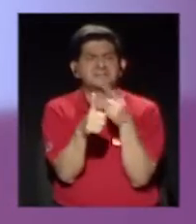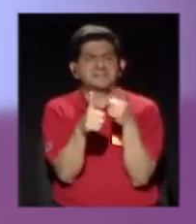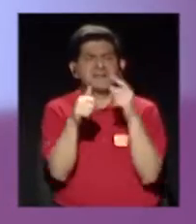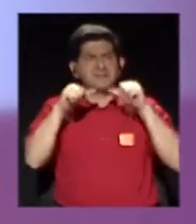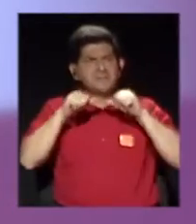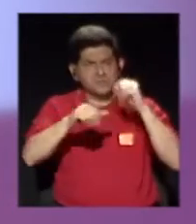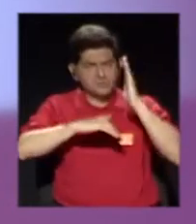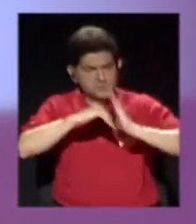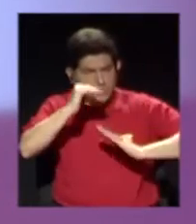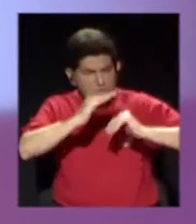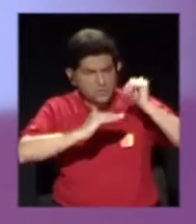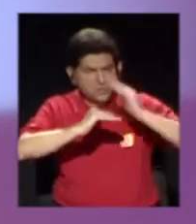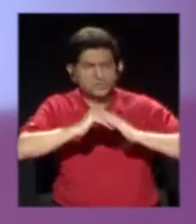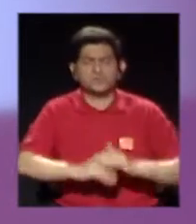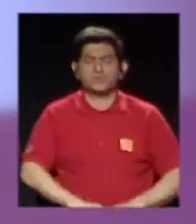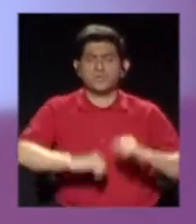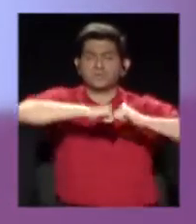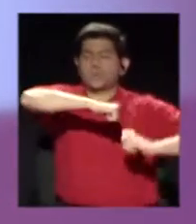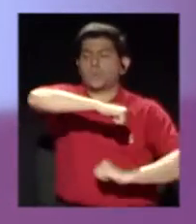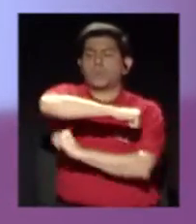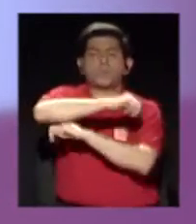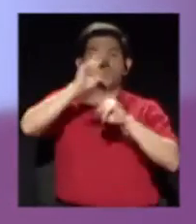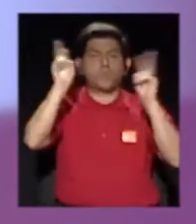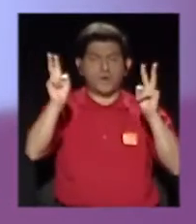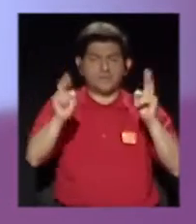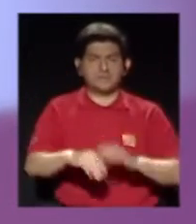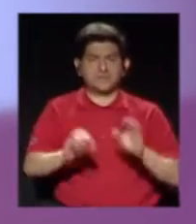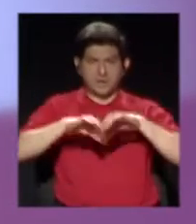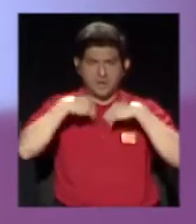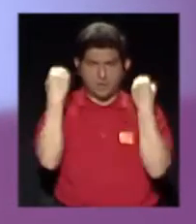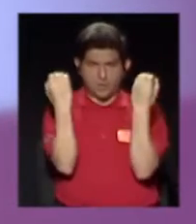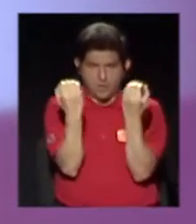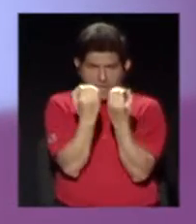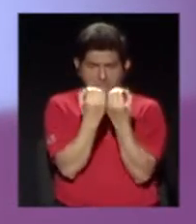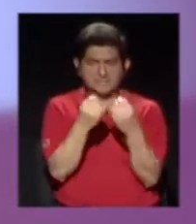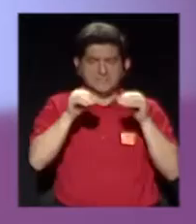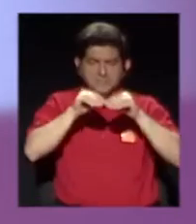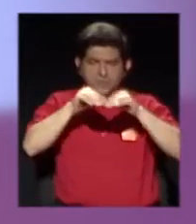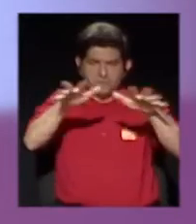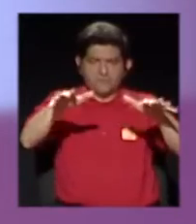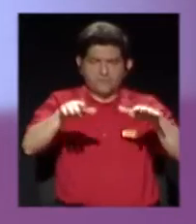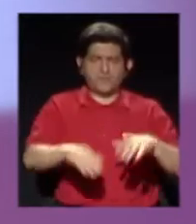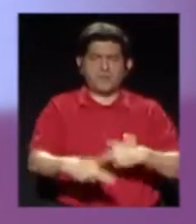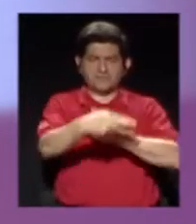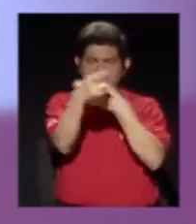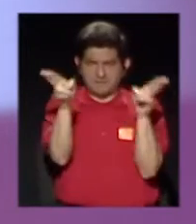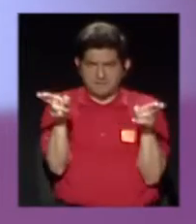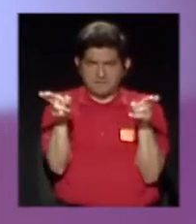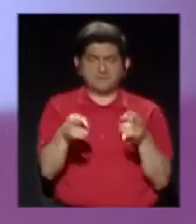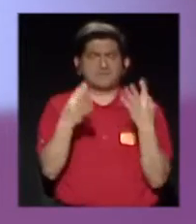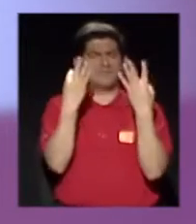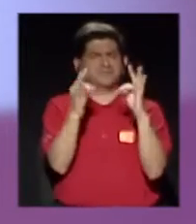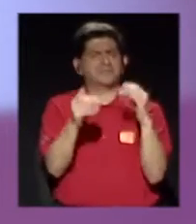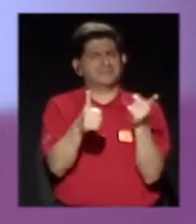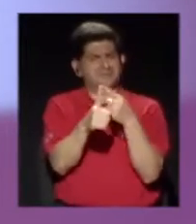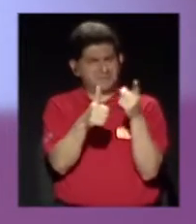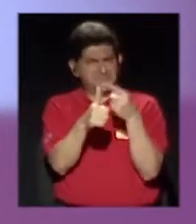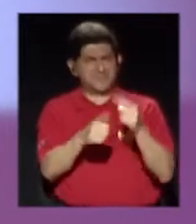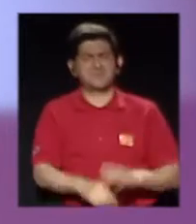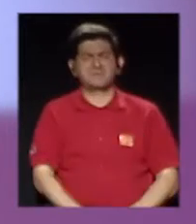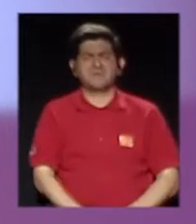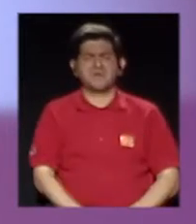de seguir construyendo puentes somos una organización regional una red regional que trata de aportar en primer lugar